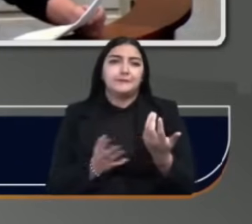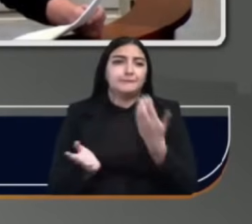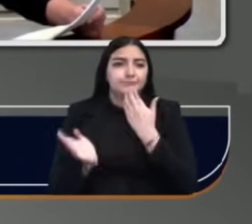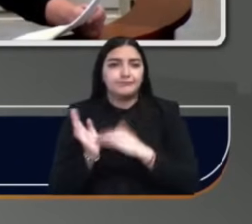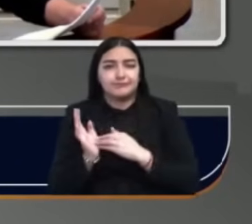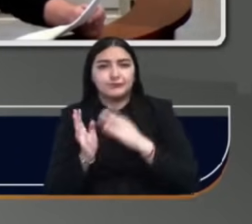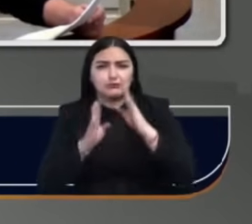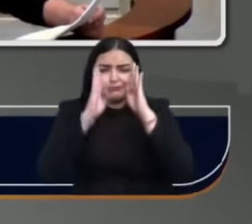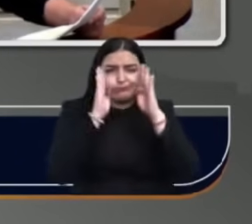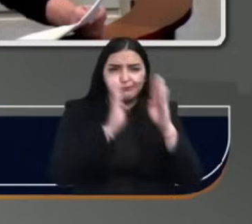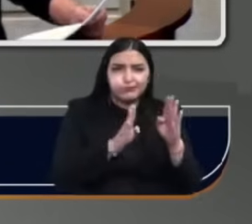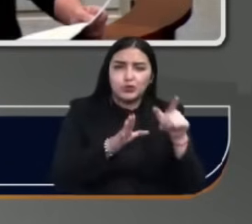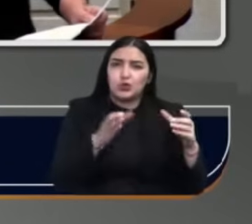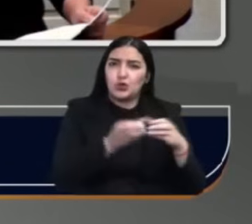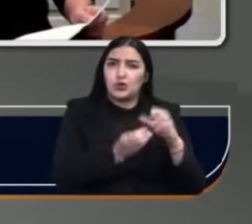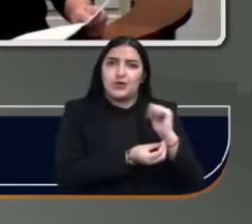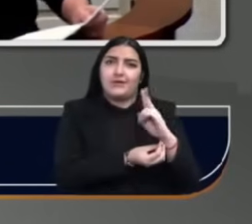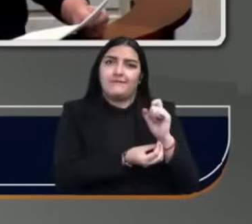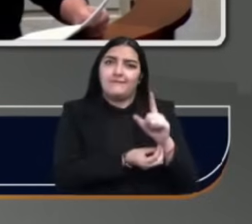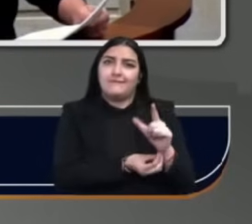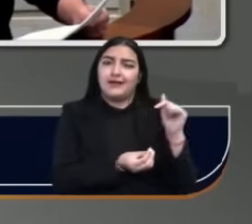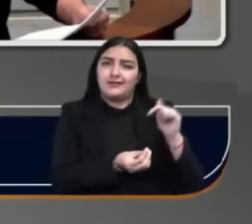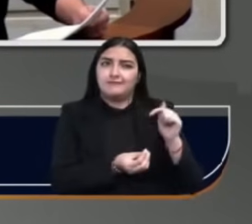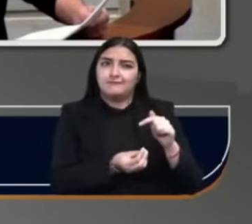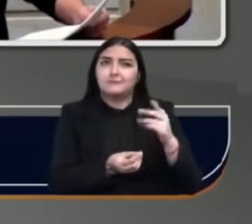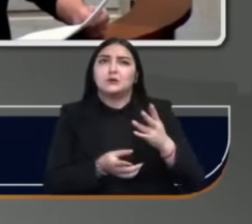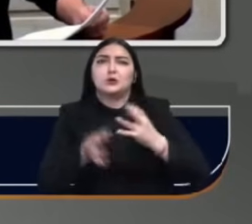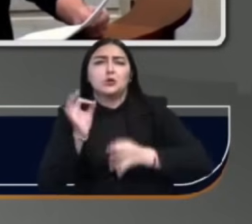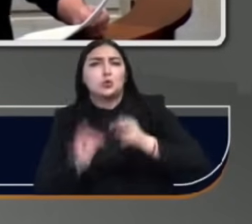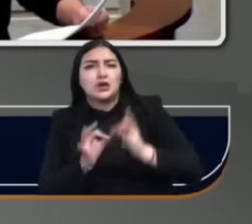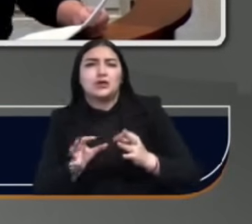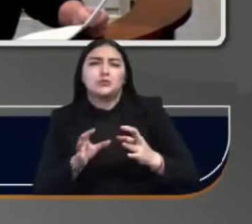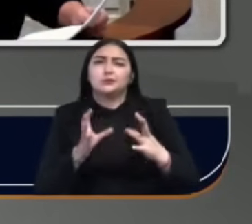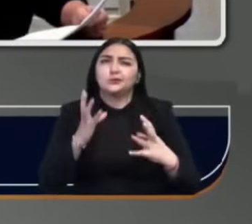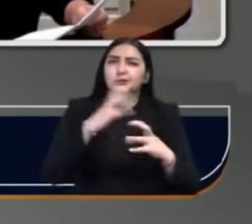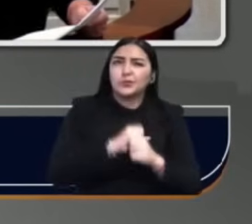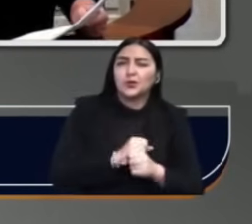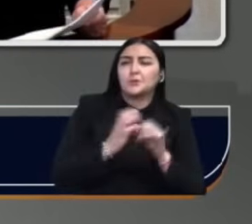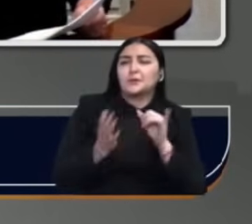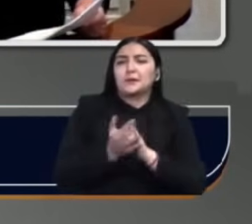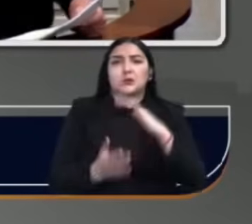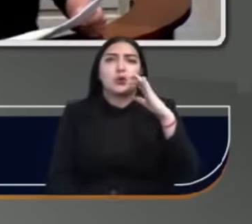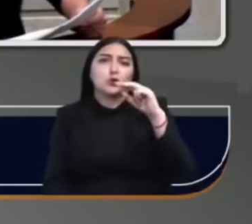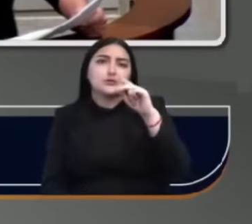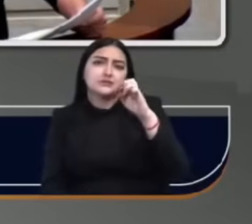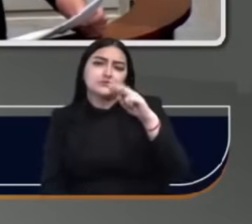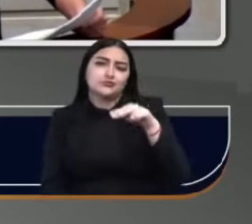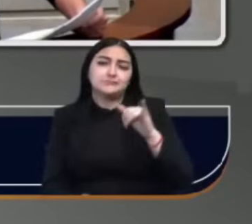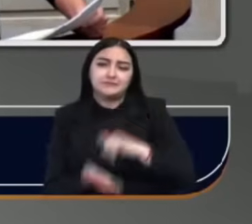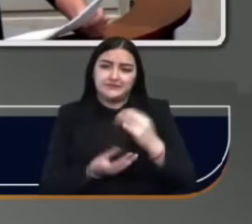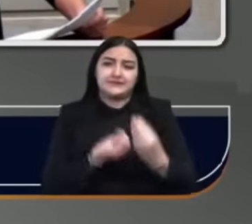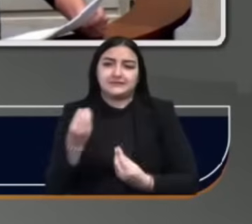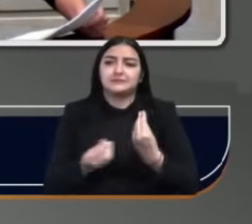lo concentra el Grupo Aval, la licitación, la adjudicación oscura y la concesión. Eso es lo que